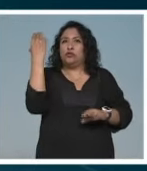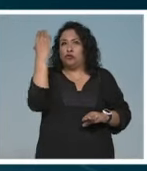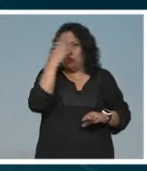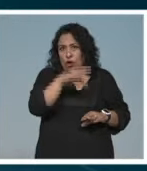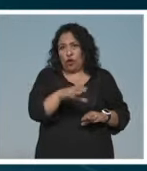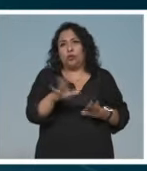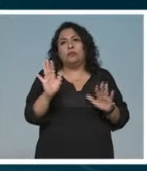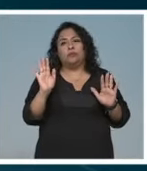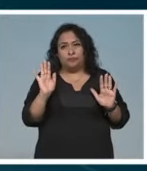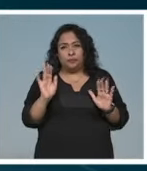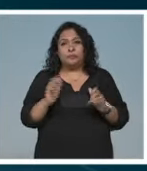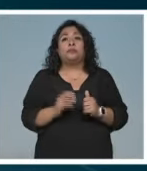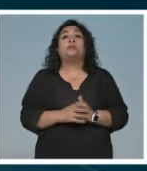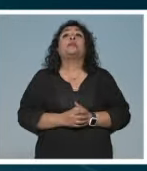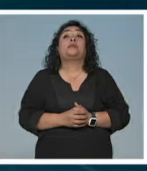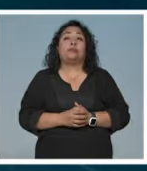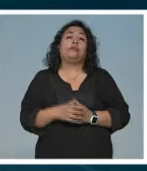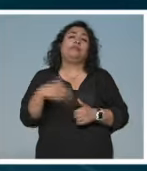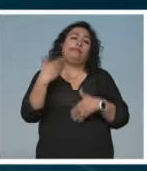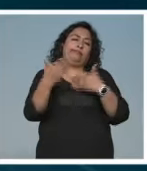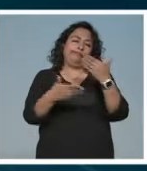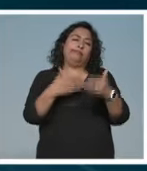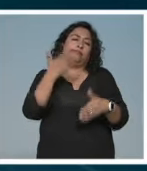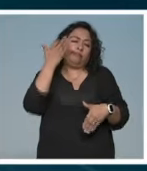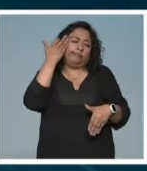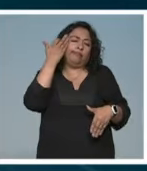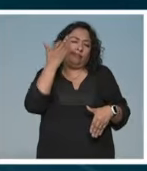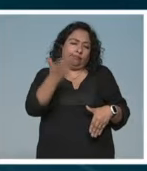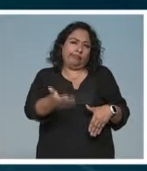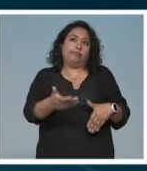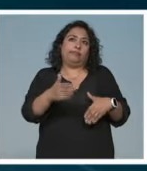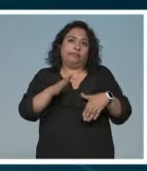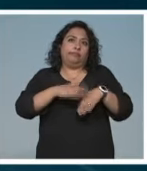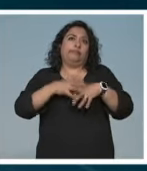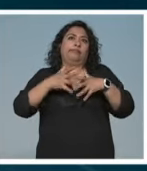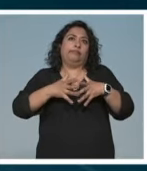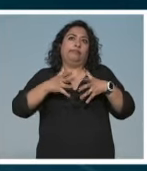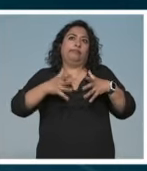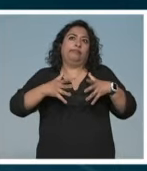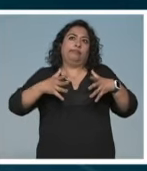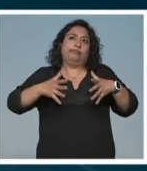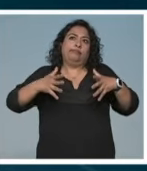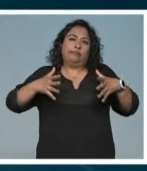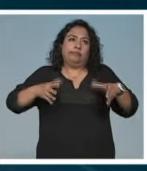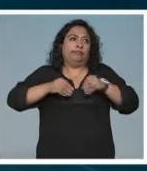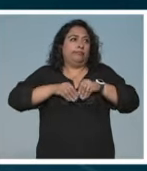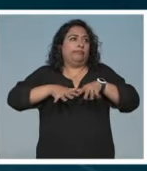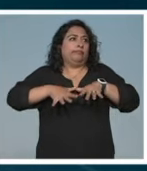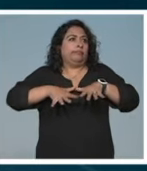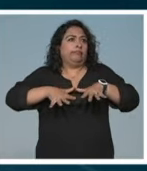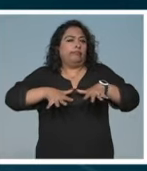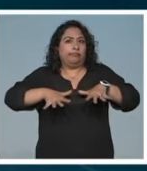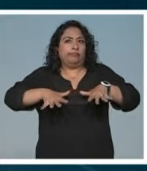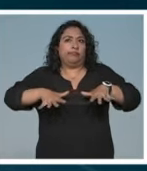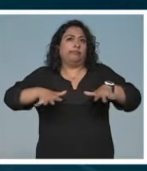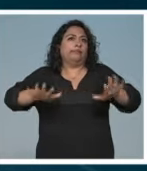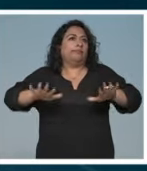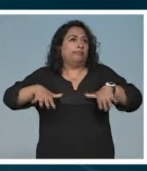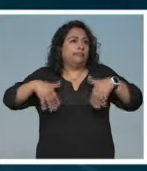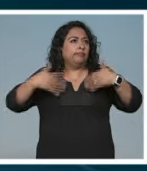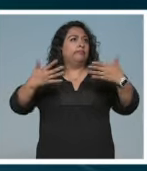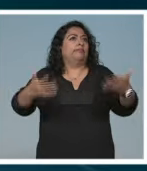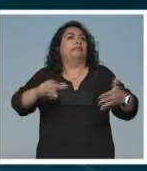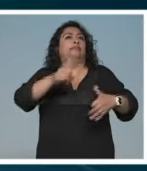fotografía, ¿no? Por eso... Con el tiempo, pues digamos, eso fue creciendo y ampliando su cobertura incluso ya más allá de